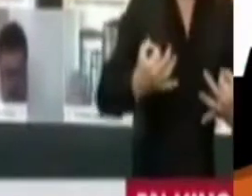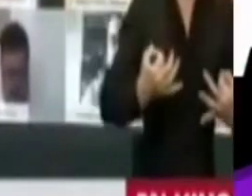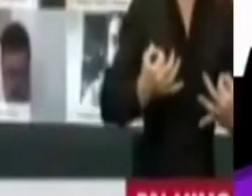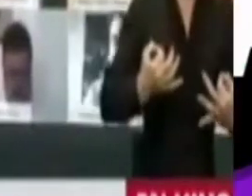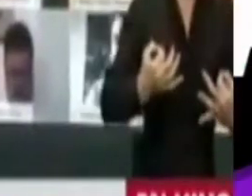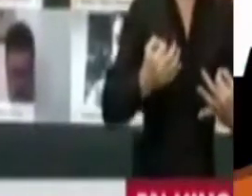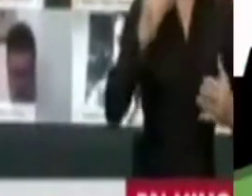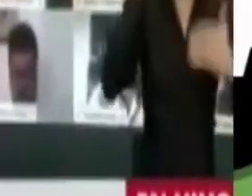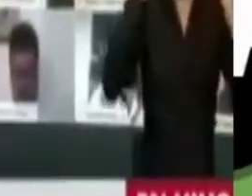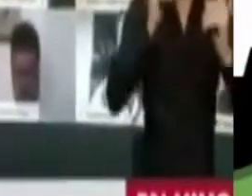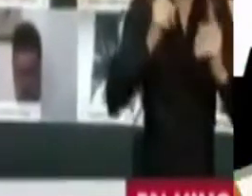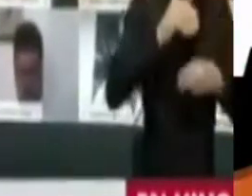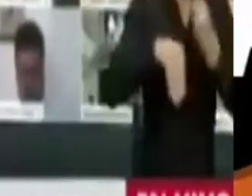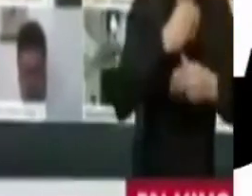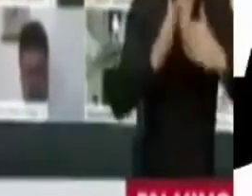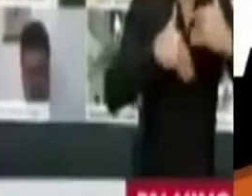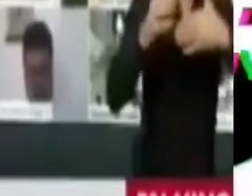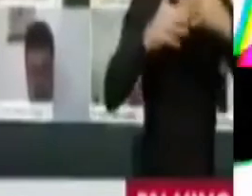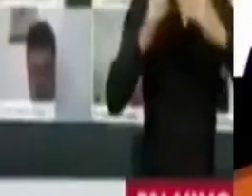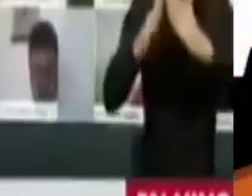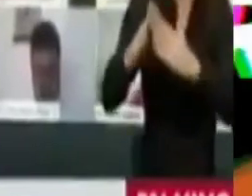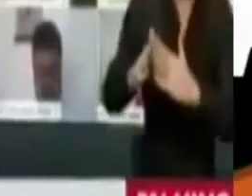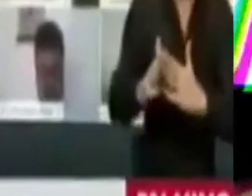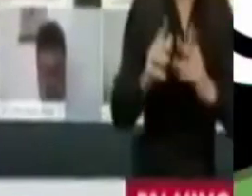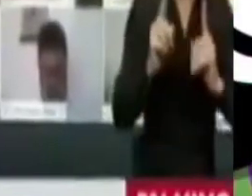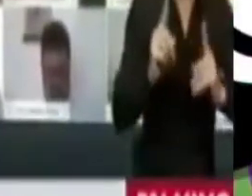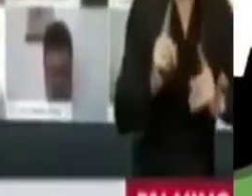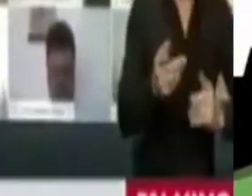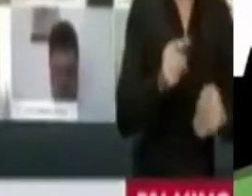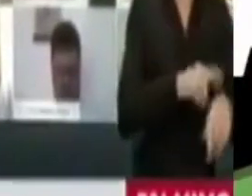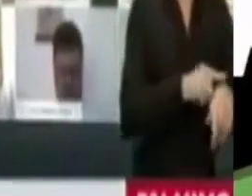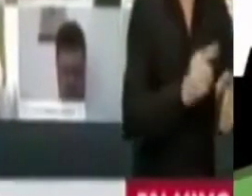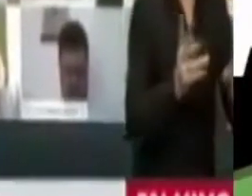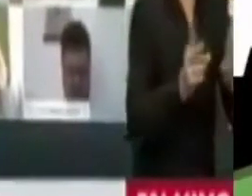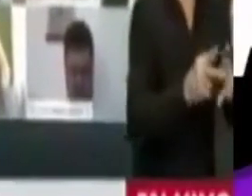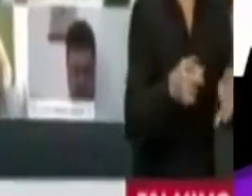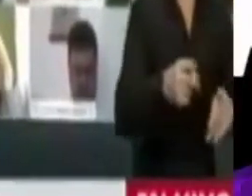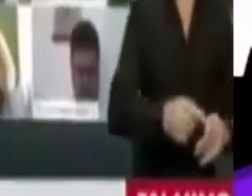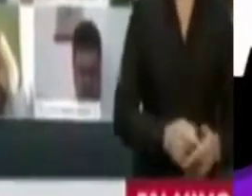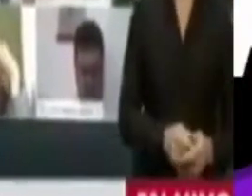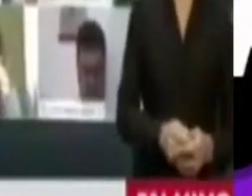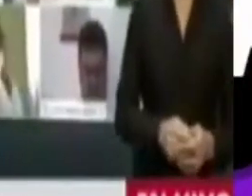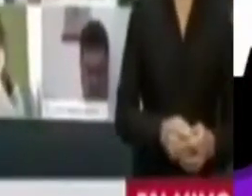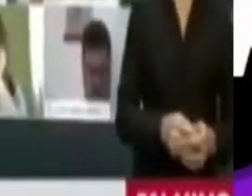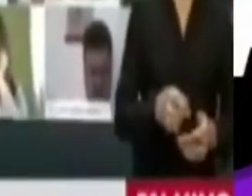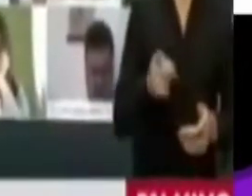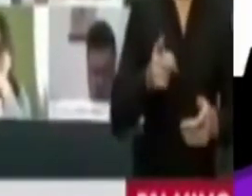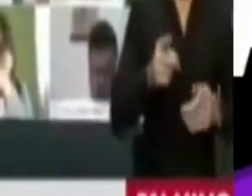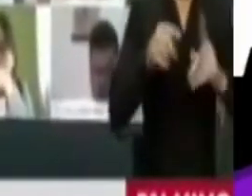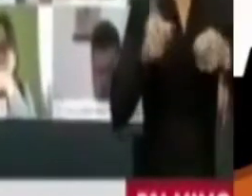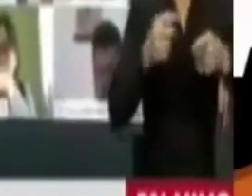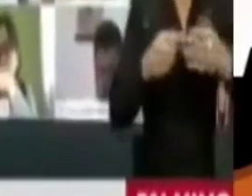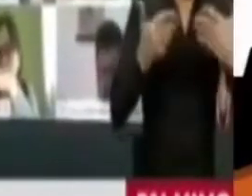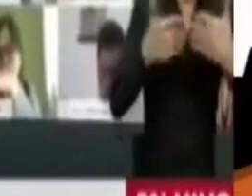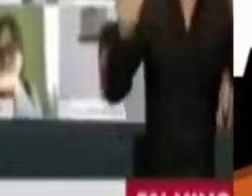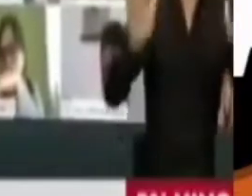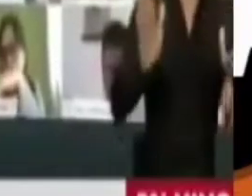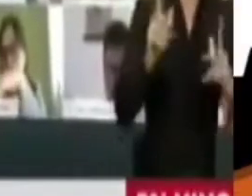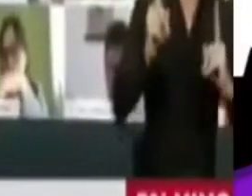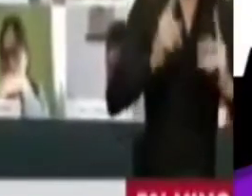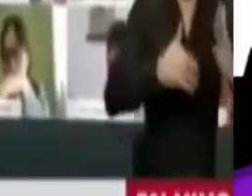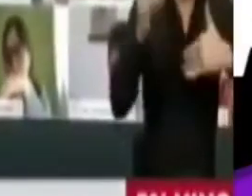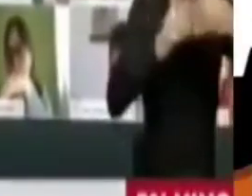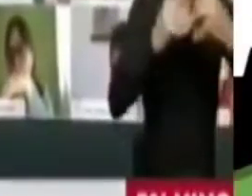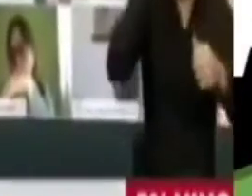en las casas de los inundados. Sí. Eso sí, yo vi una enorme emoción y fue muy, pero muy